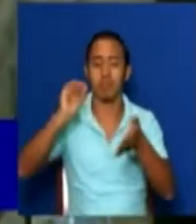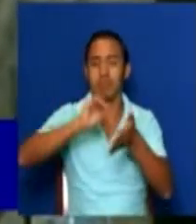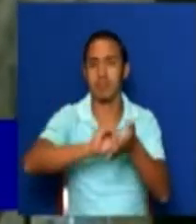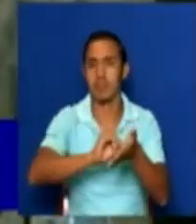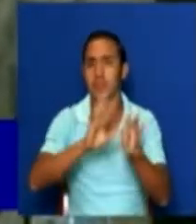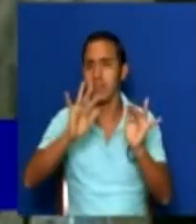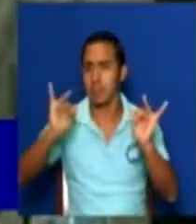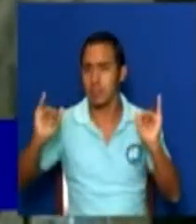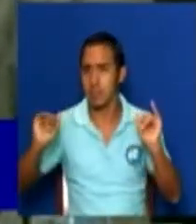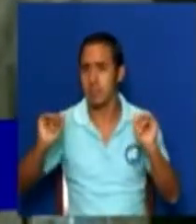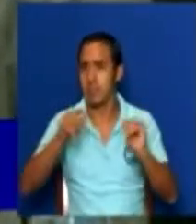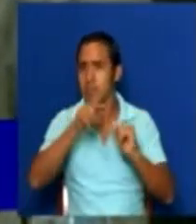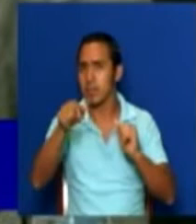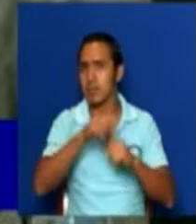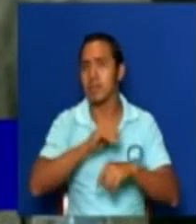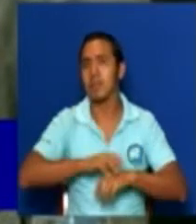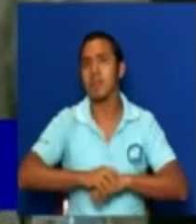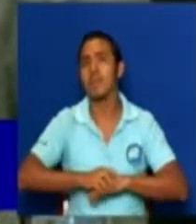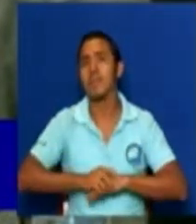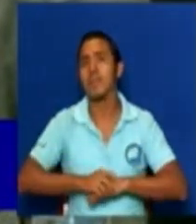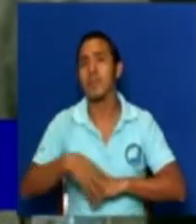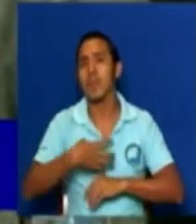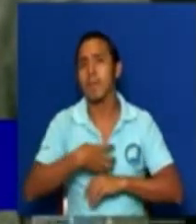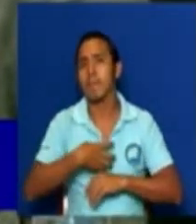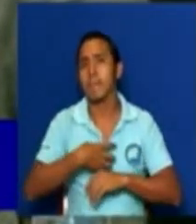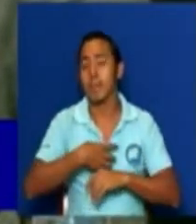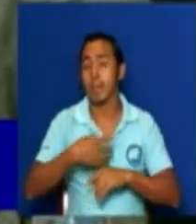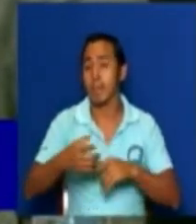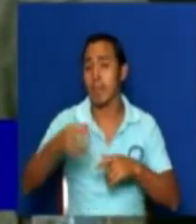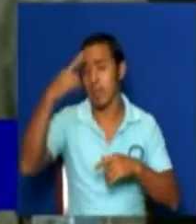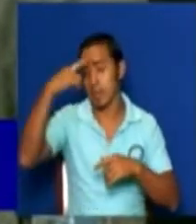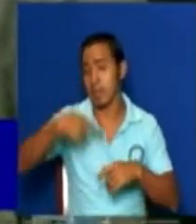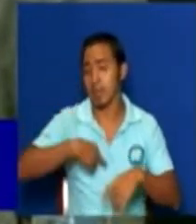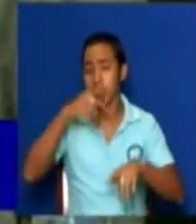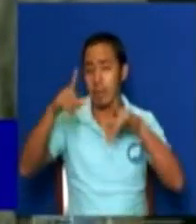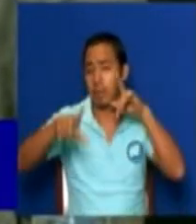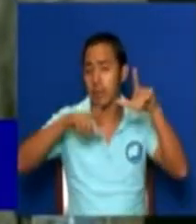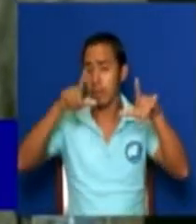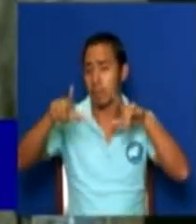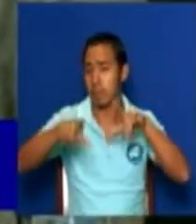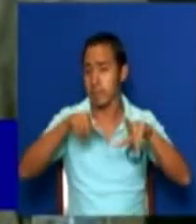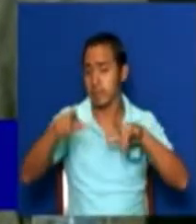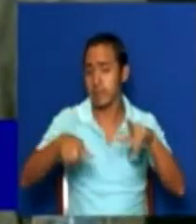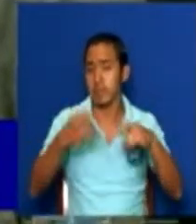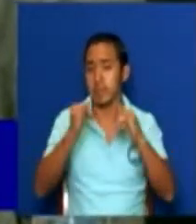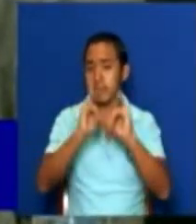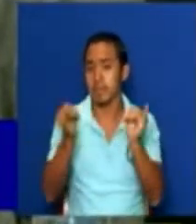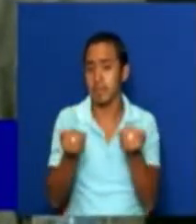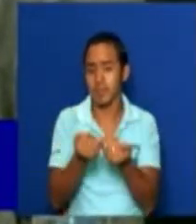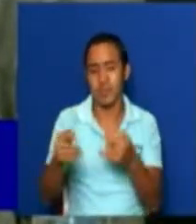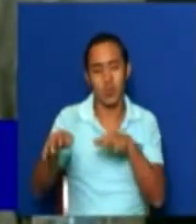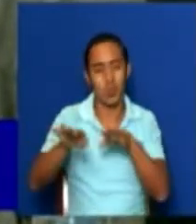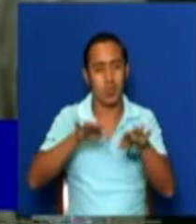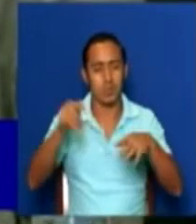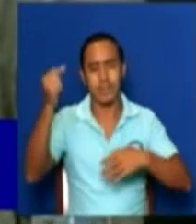por esta entidad lingüística internacional. Y no podemos